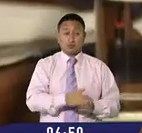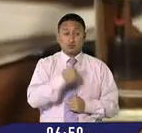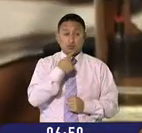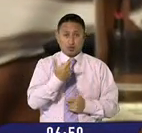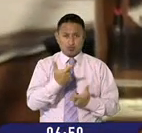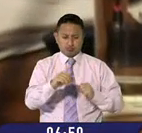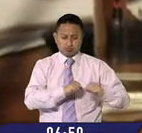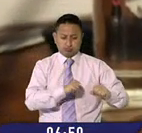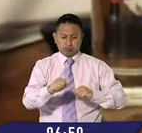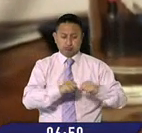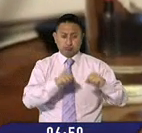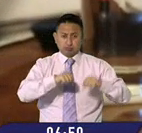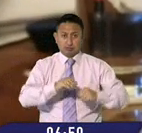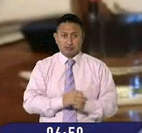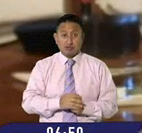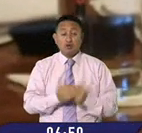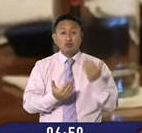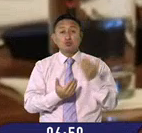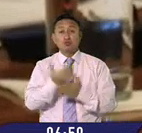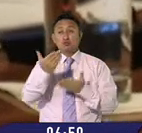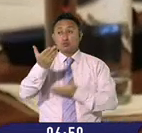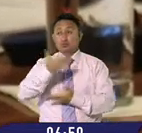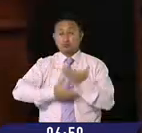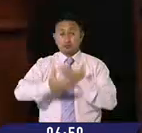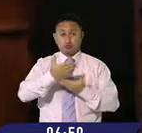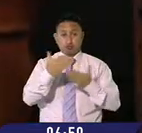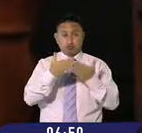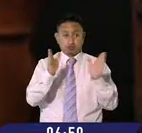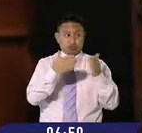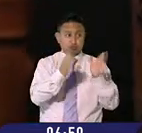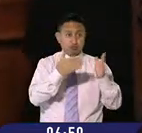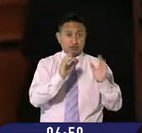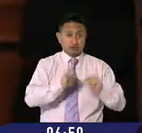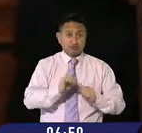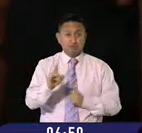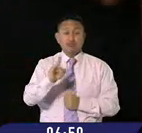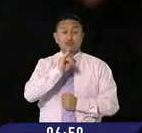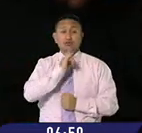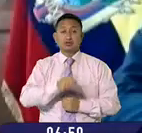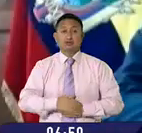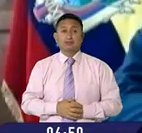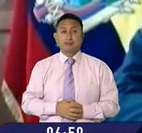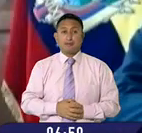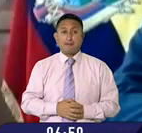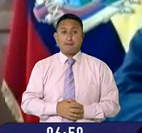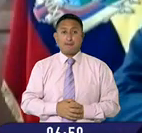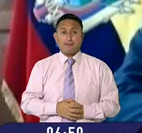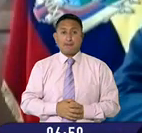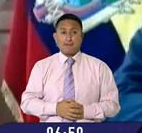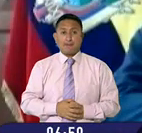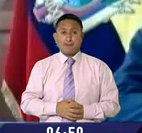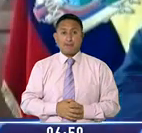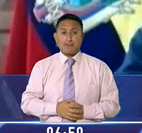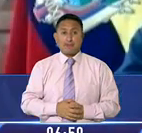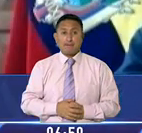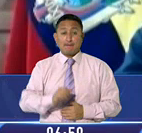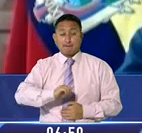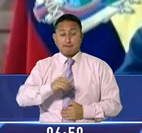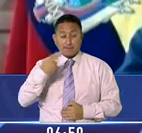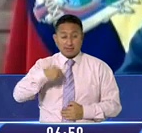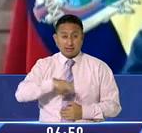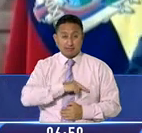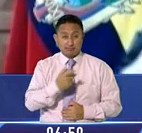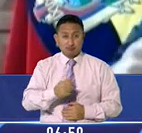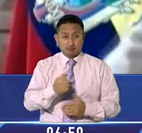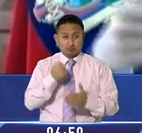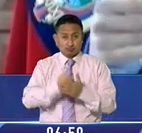de nuevos canales comerciales con Estados Unidos. Nosotros estamos tratando de reforzar para dar pasos